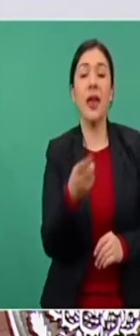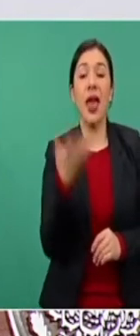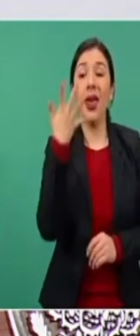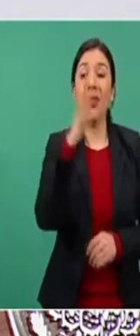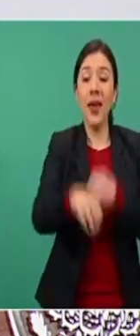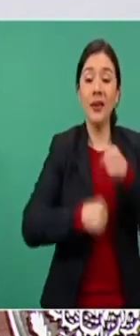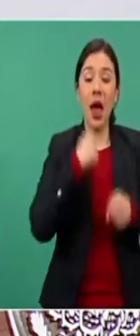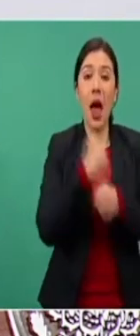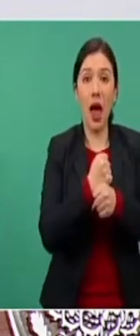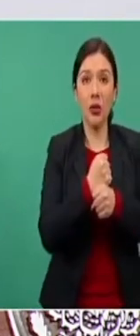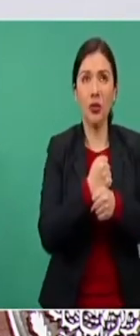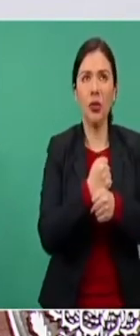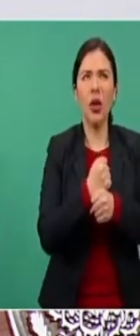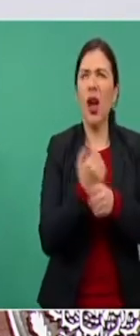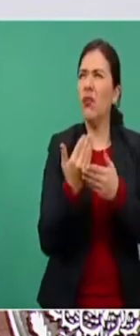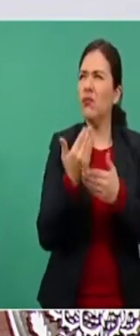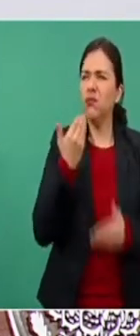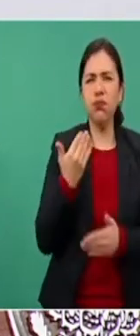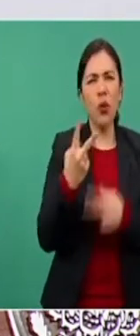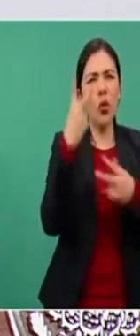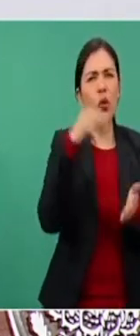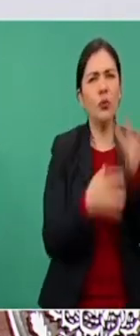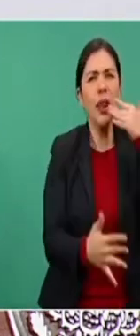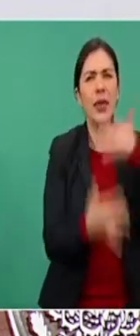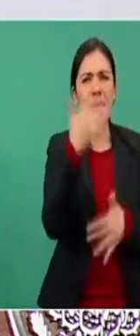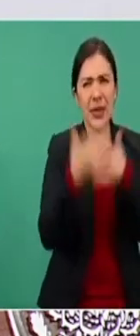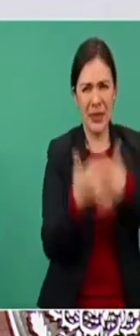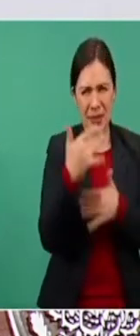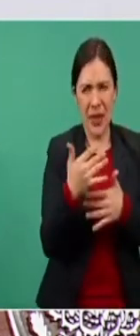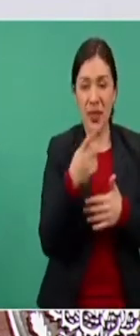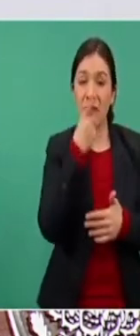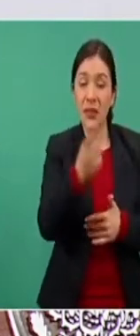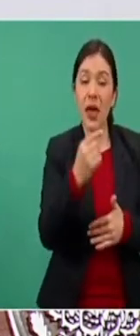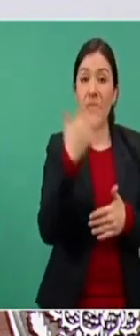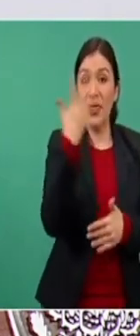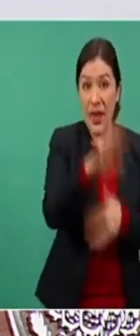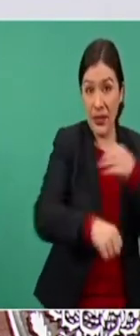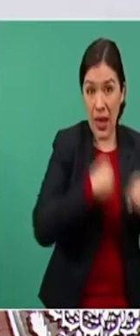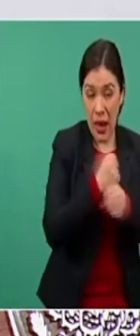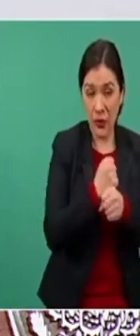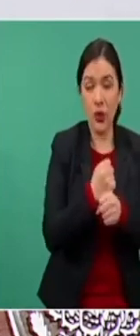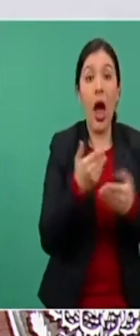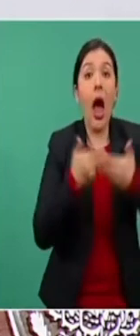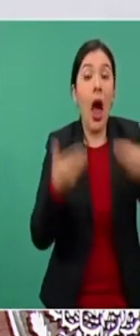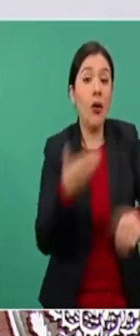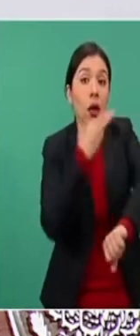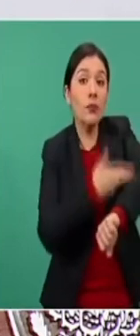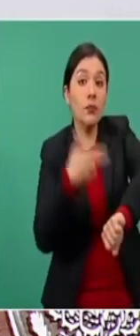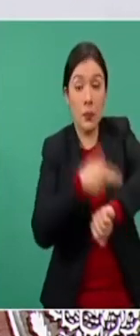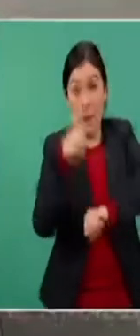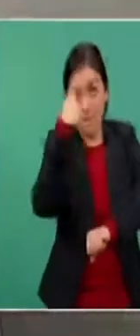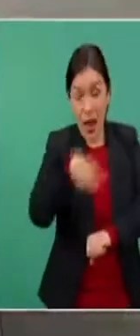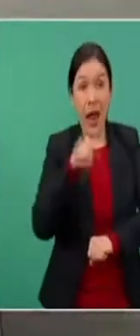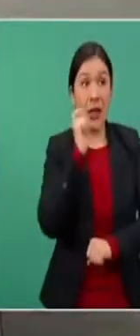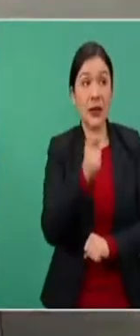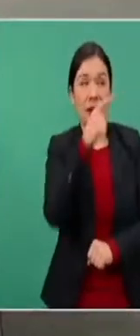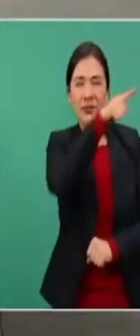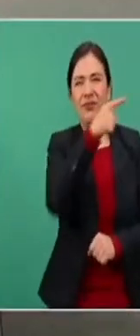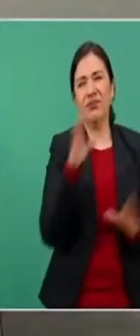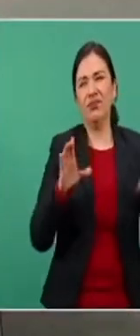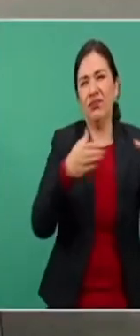otorgado en el 2015, se nos instruyó para que en el Consejo de Administración de